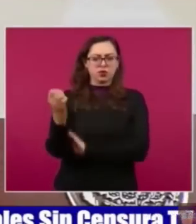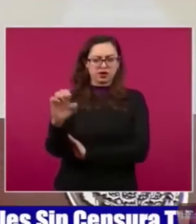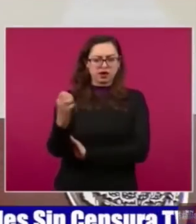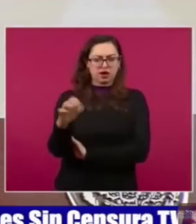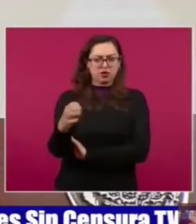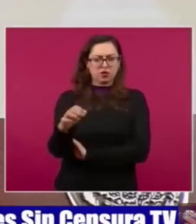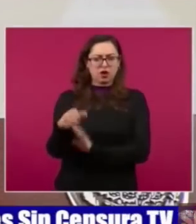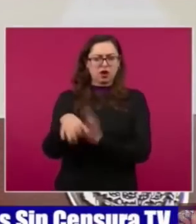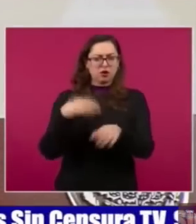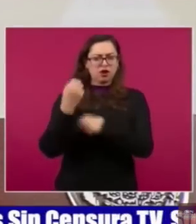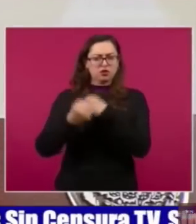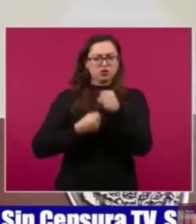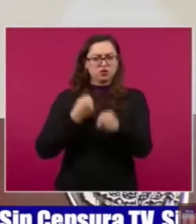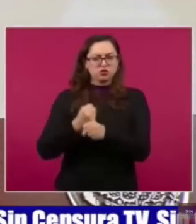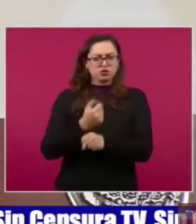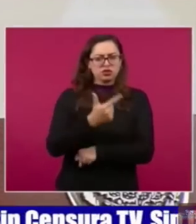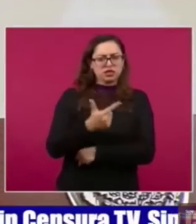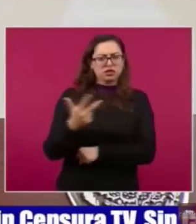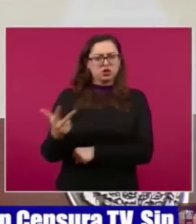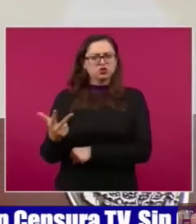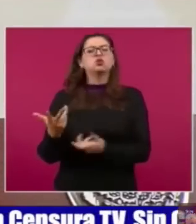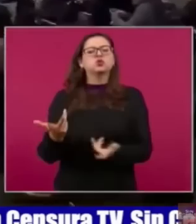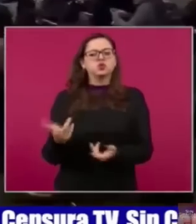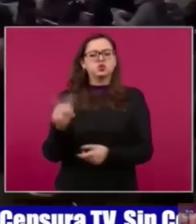es 7 o es 8 el lunes.